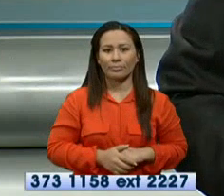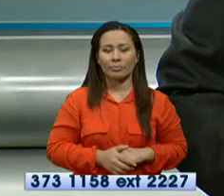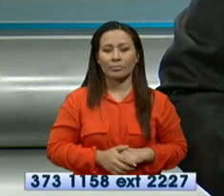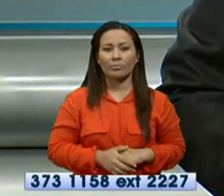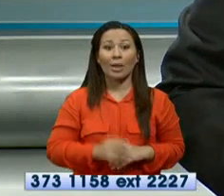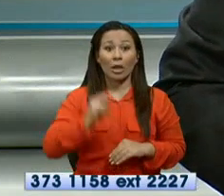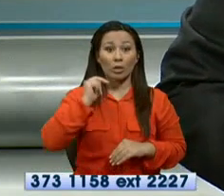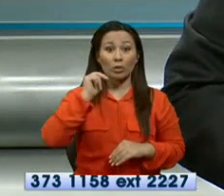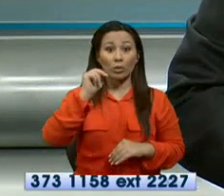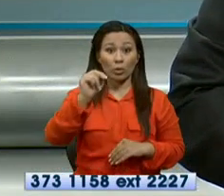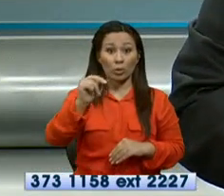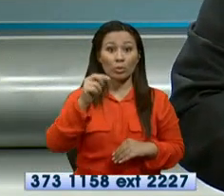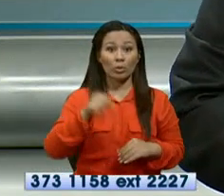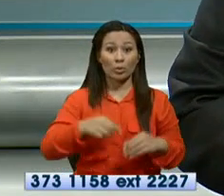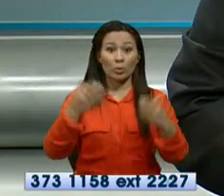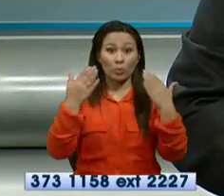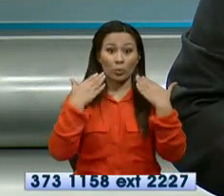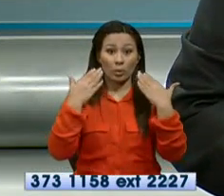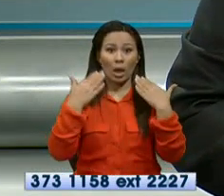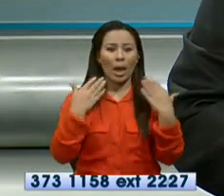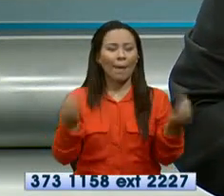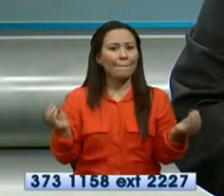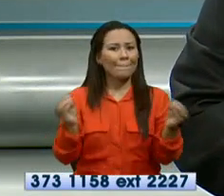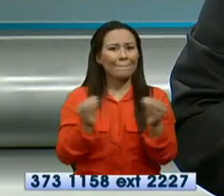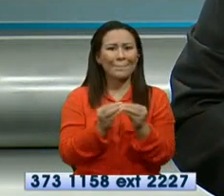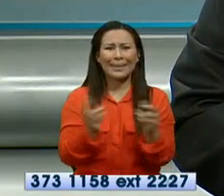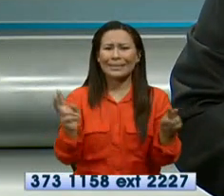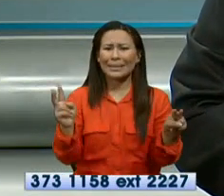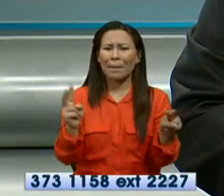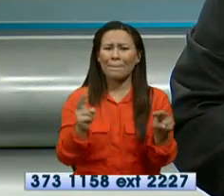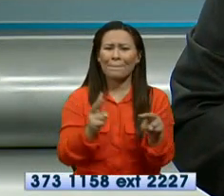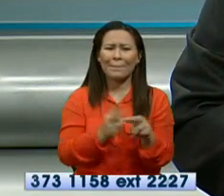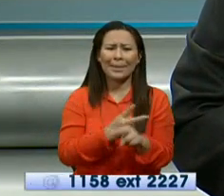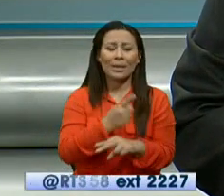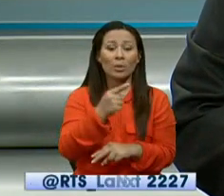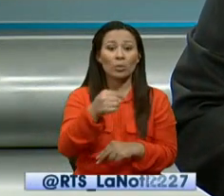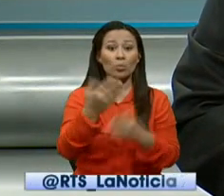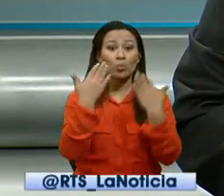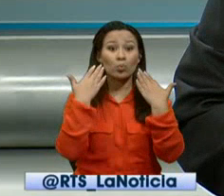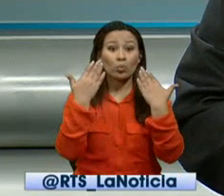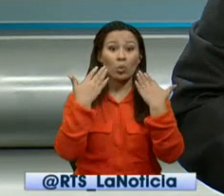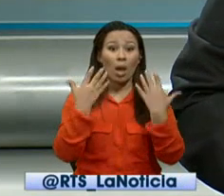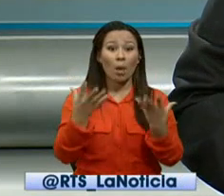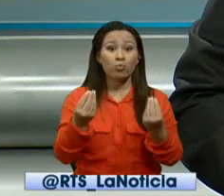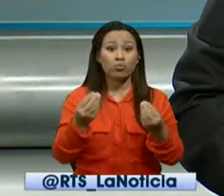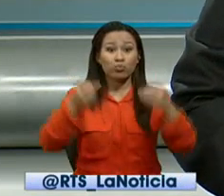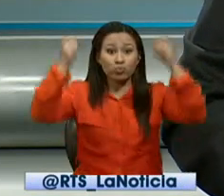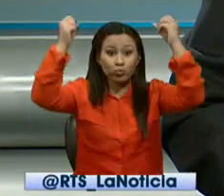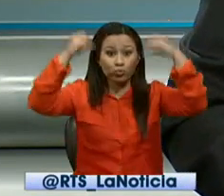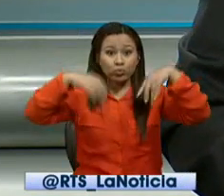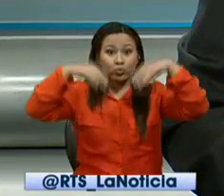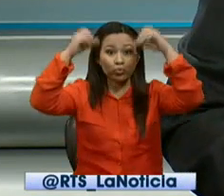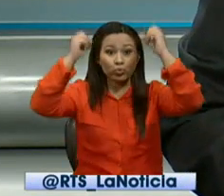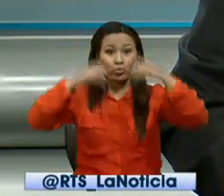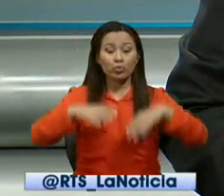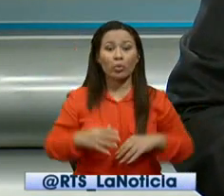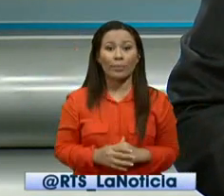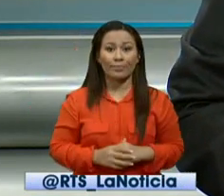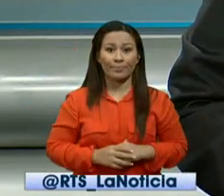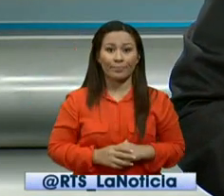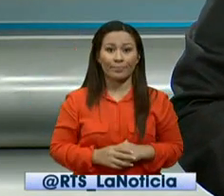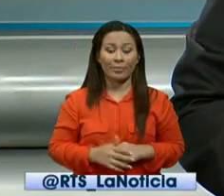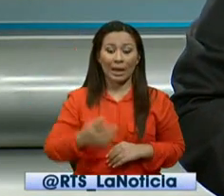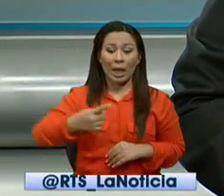Y el noroeste de Guayaquil fue el sector más afectado y en el que se registró con mayor intensidad la lluvia que cayó en